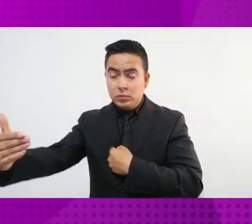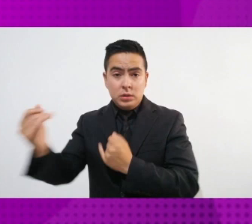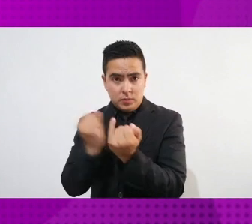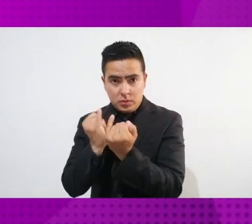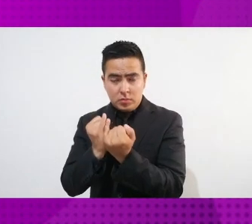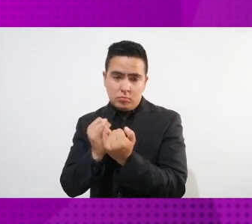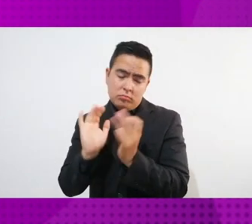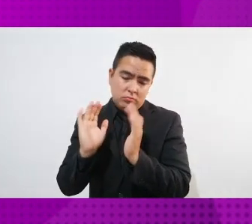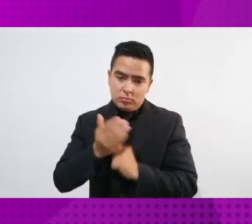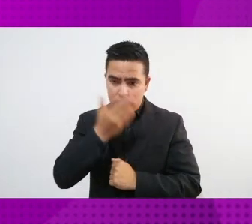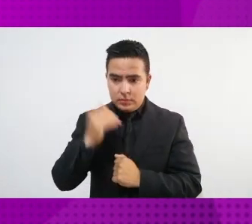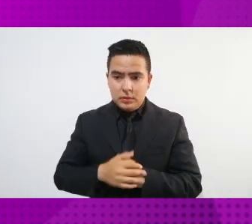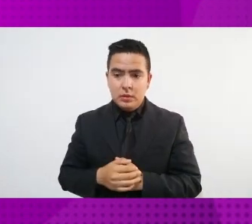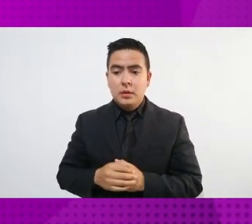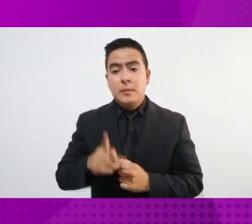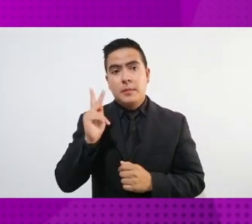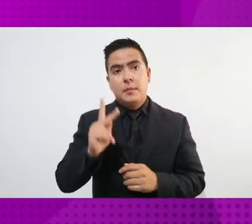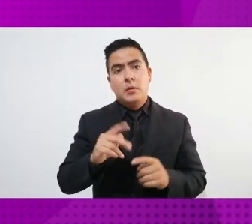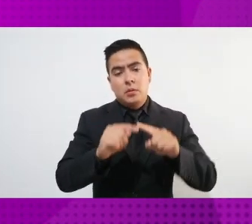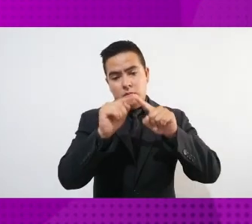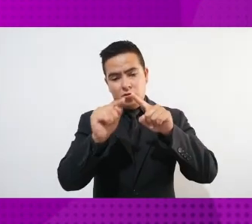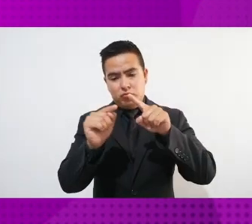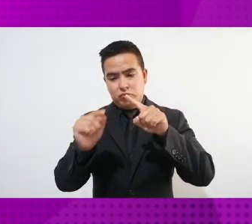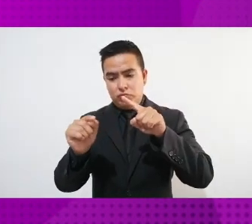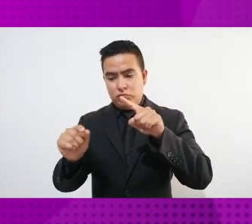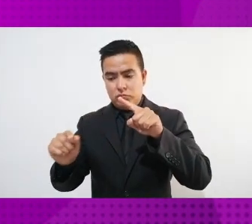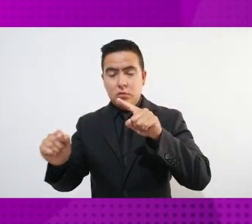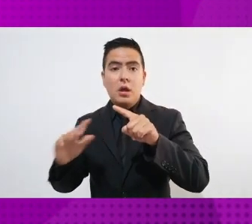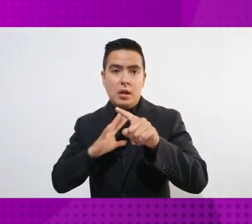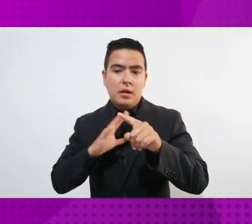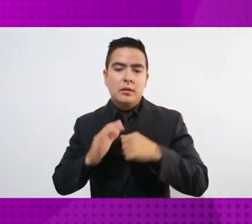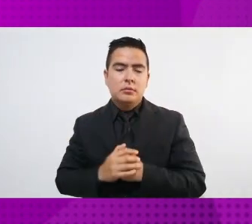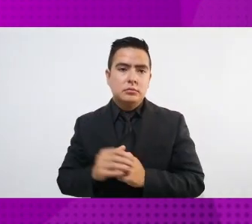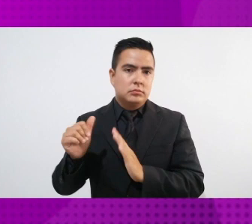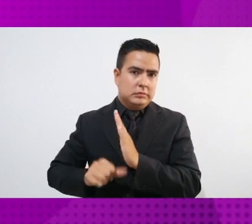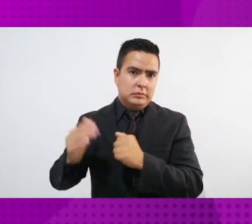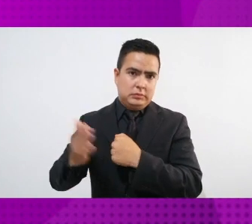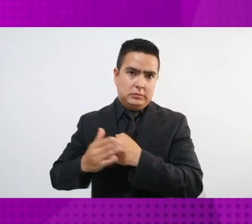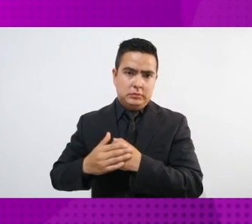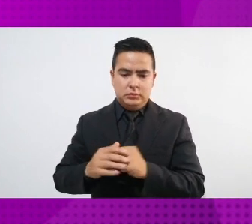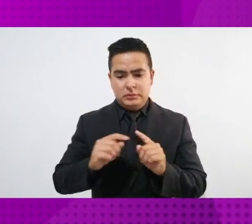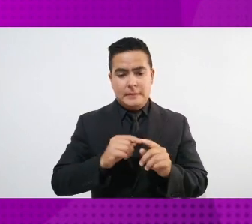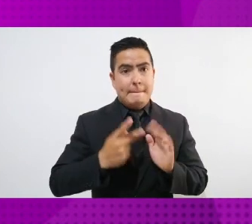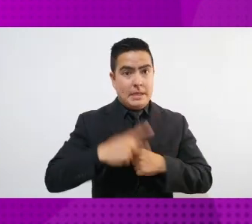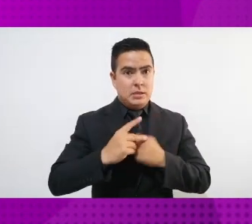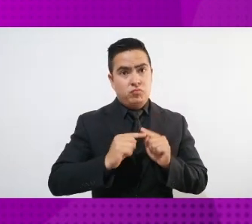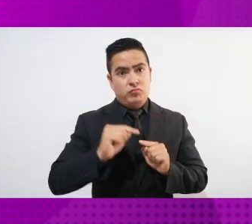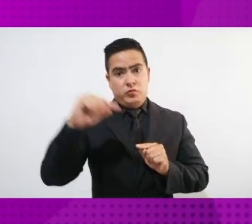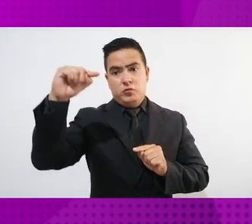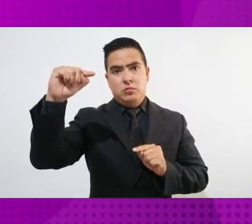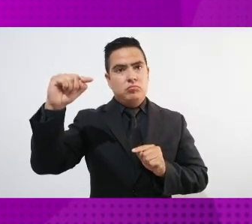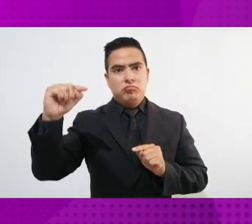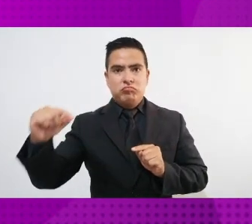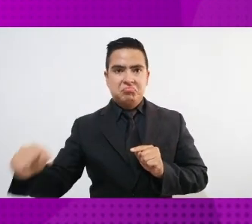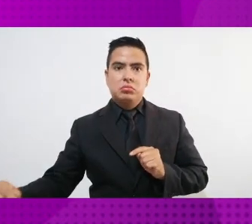el fenómeno epidemiológico va hacia la baja en algún punto de los meses que vienen. Y en ese sentido, el sentido